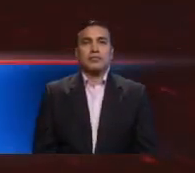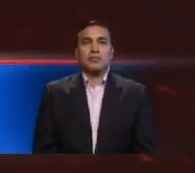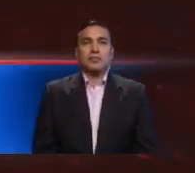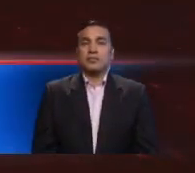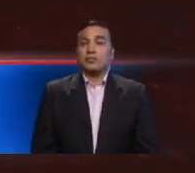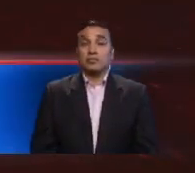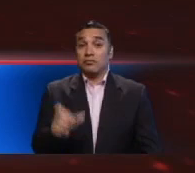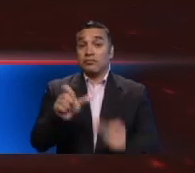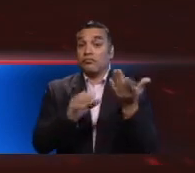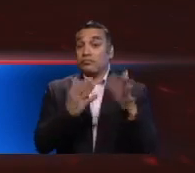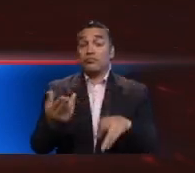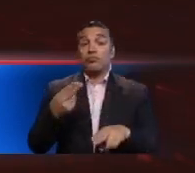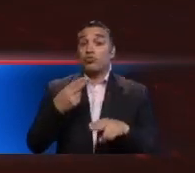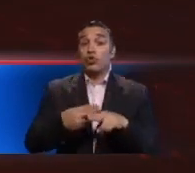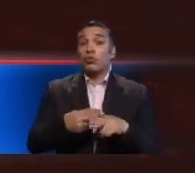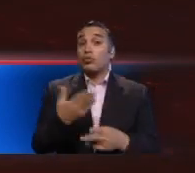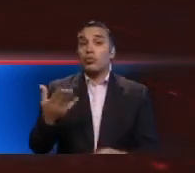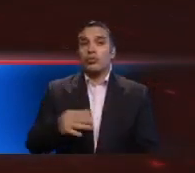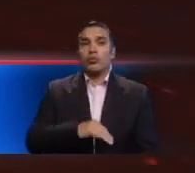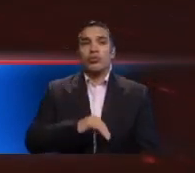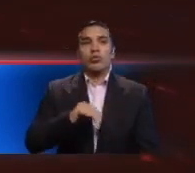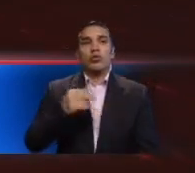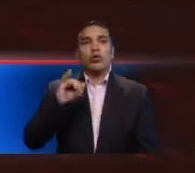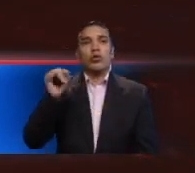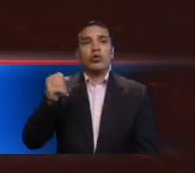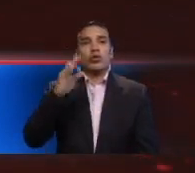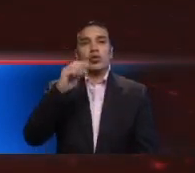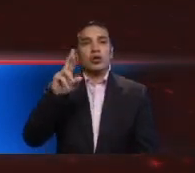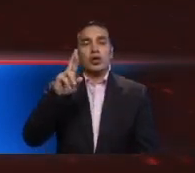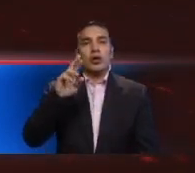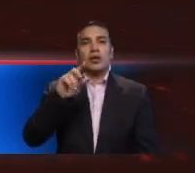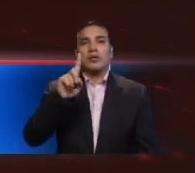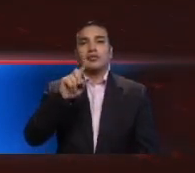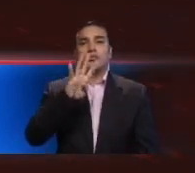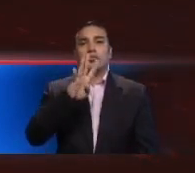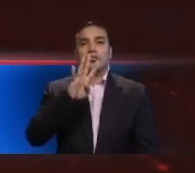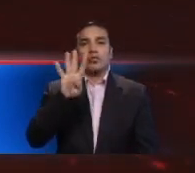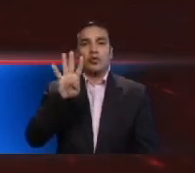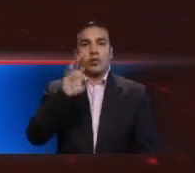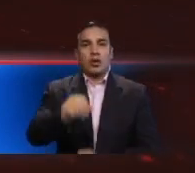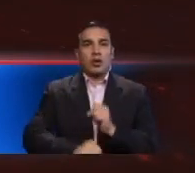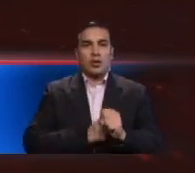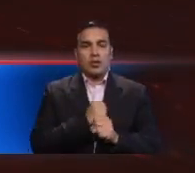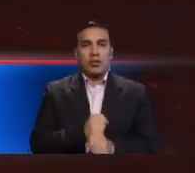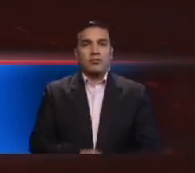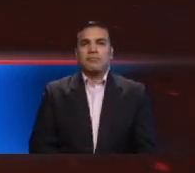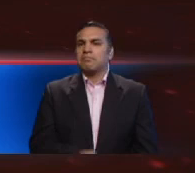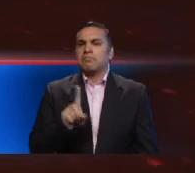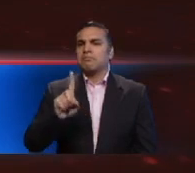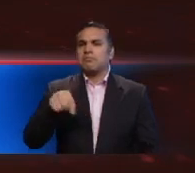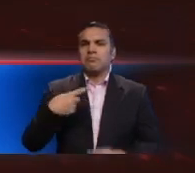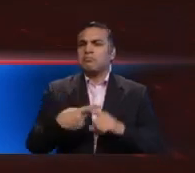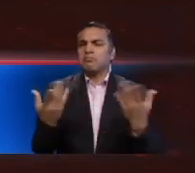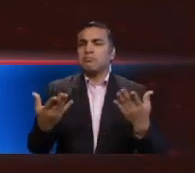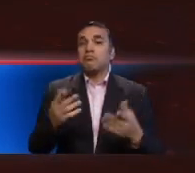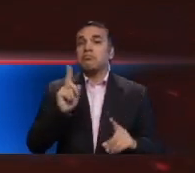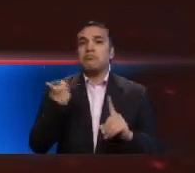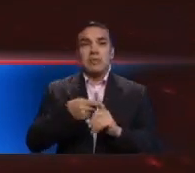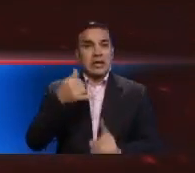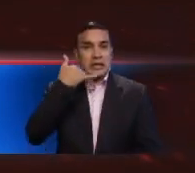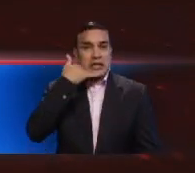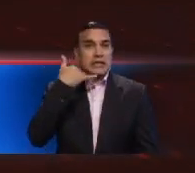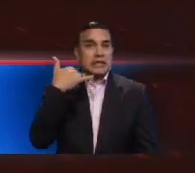el fallecido fue identificado como foster agustín villegas fajardo de 44 años quien luego de recibir una llamada